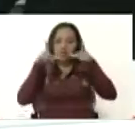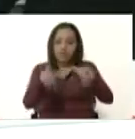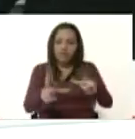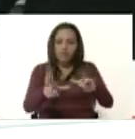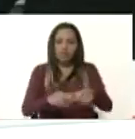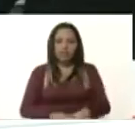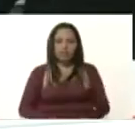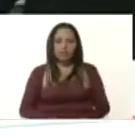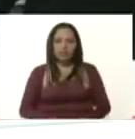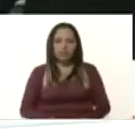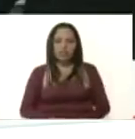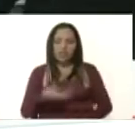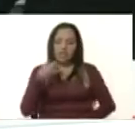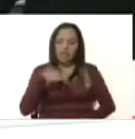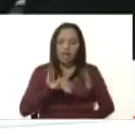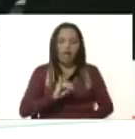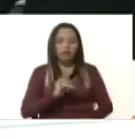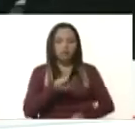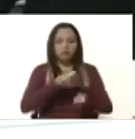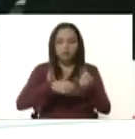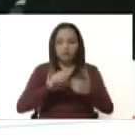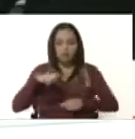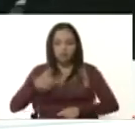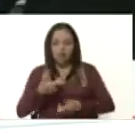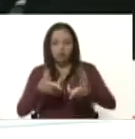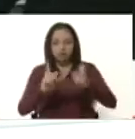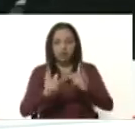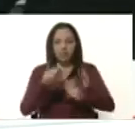riqueza líquida para el Petro.